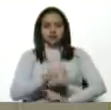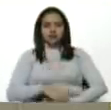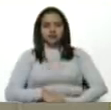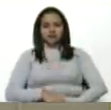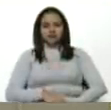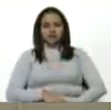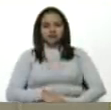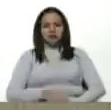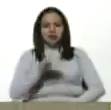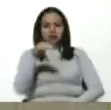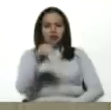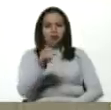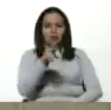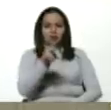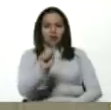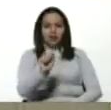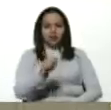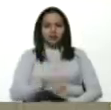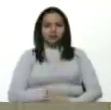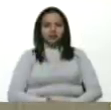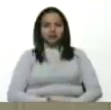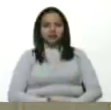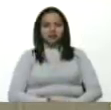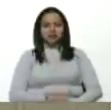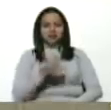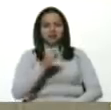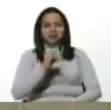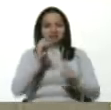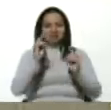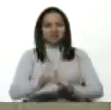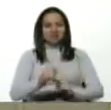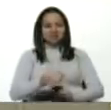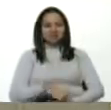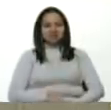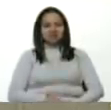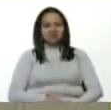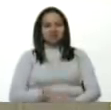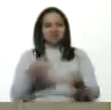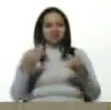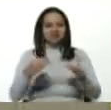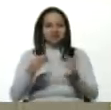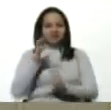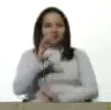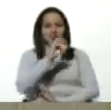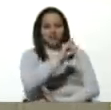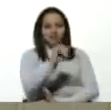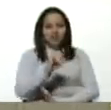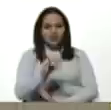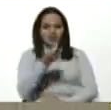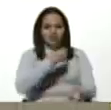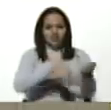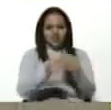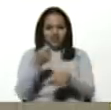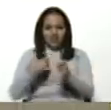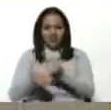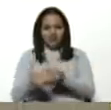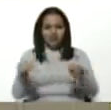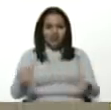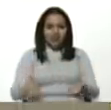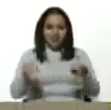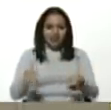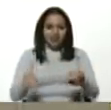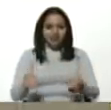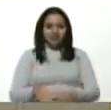municipio Morán, en el Tocuyo, y un caso ya natural del estado Zulia, comerciante del mercado de las